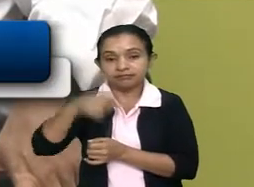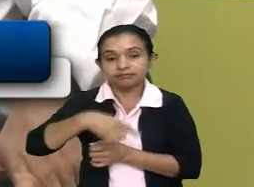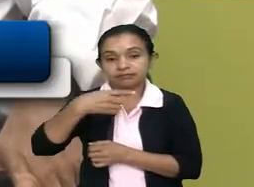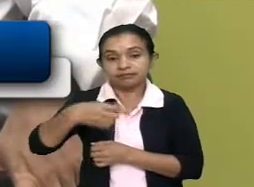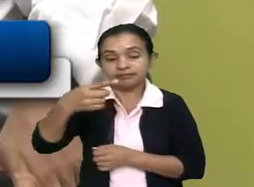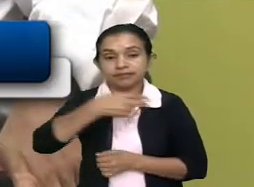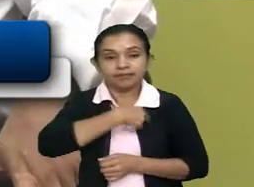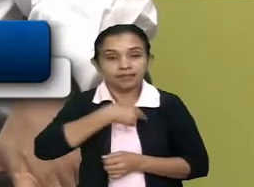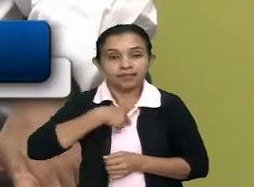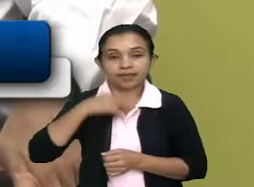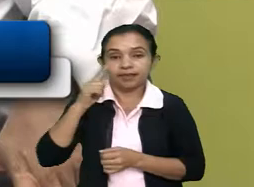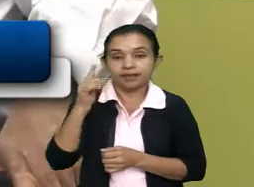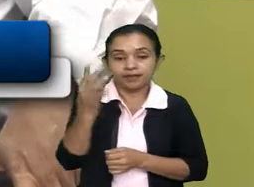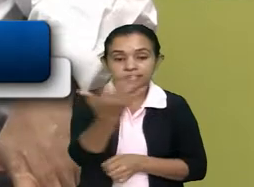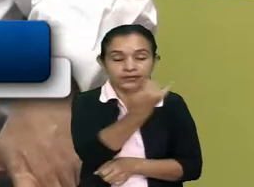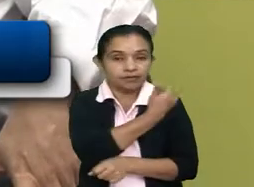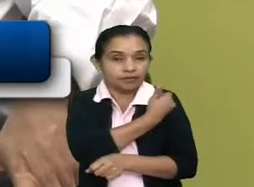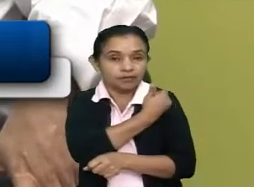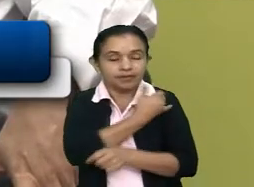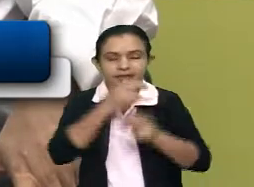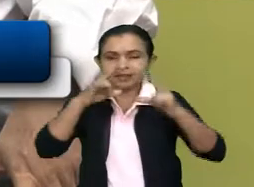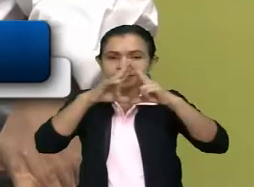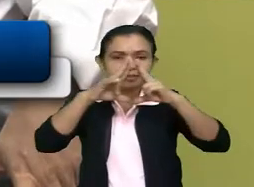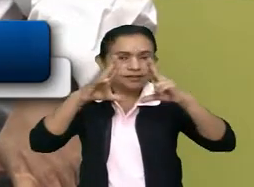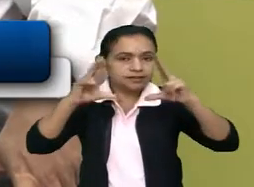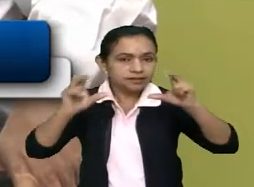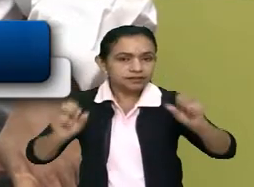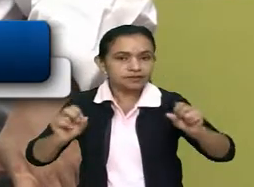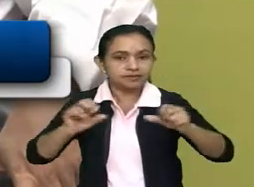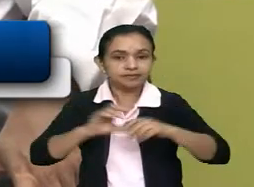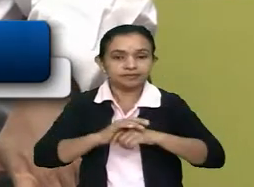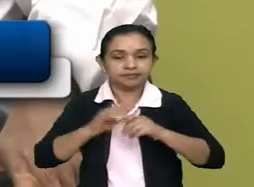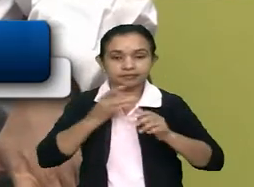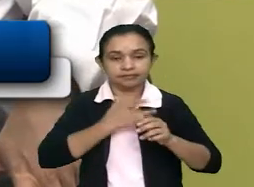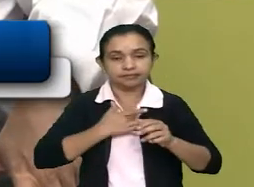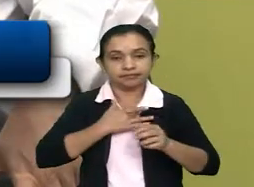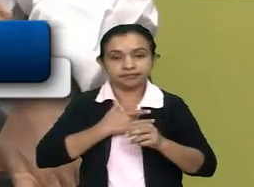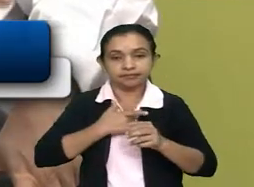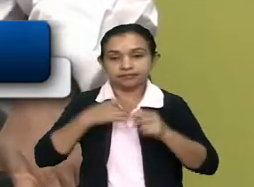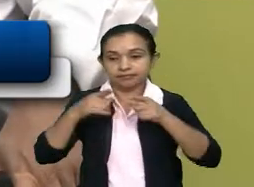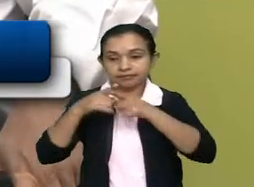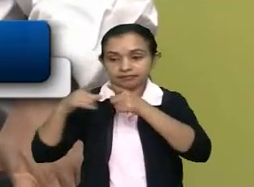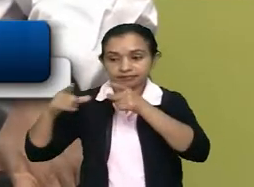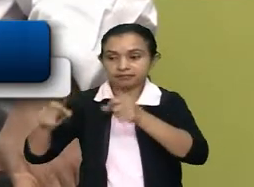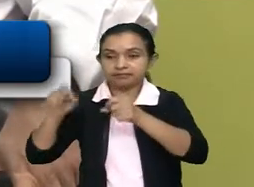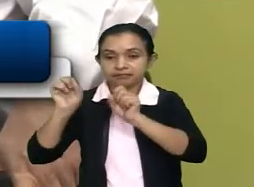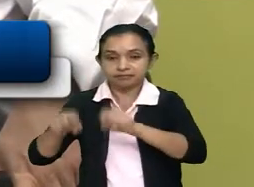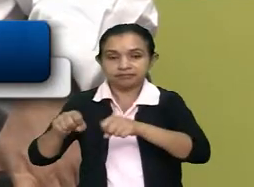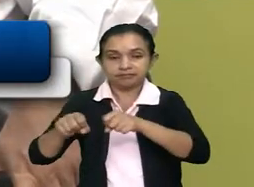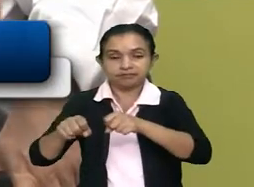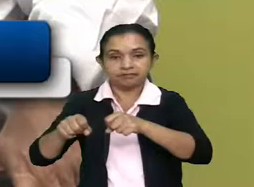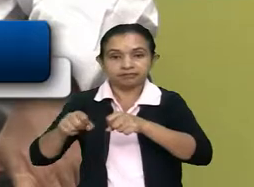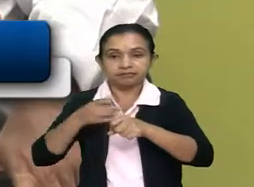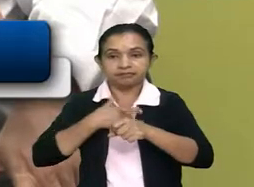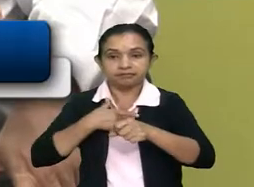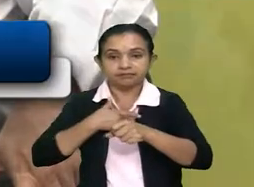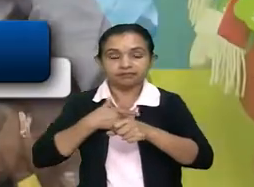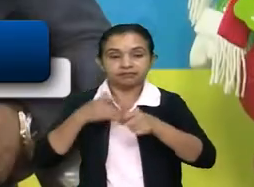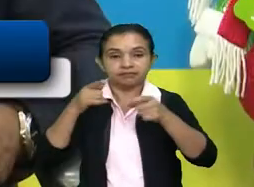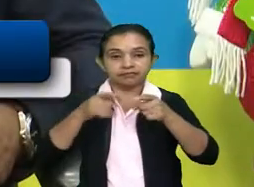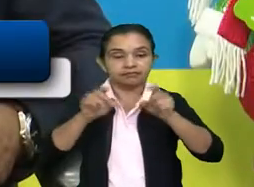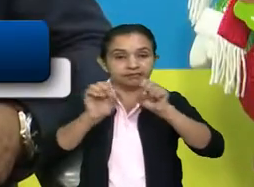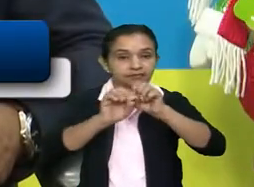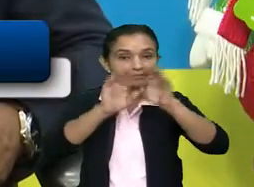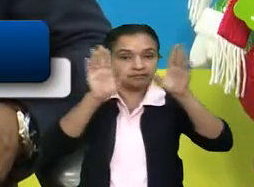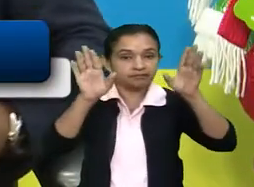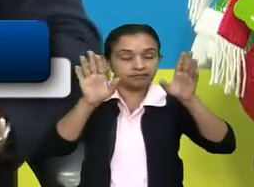presentando en todas las unidades hospitalarias a nivel nacional puede ser que la necesiten en managua puede ser como el fue el caso de la mañana pero